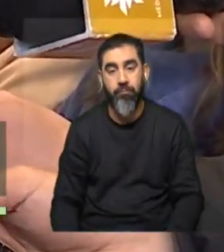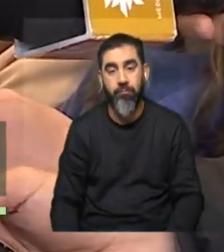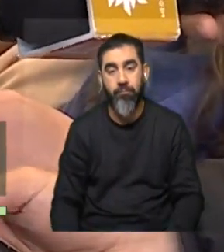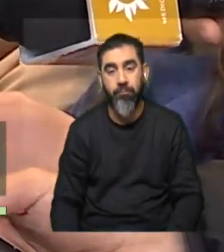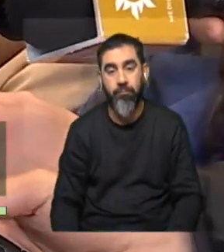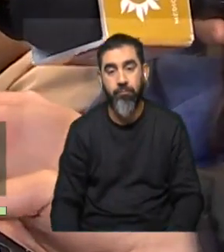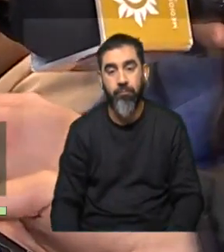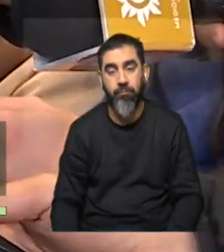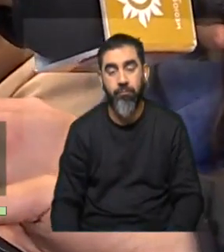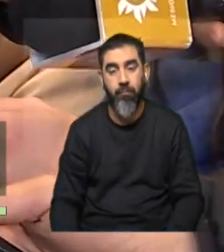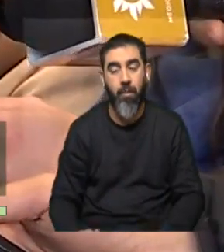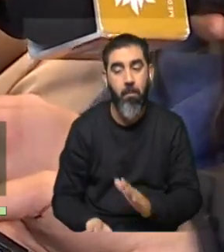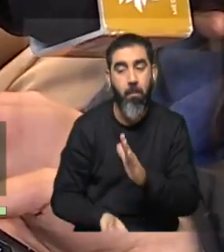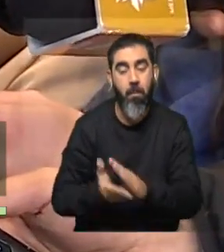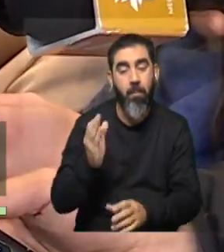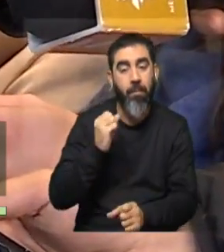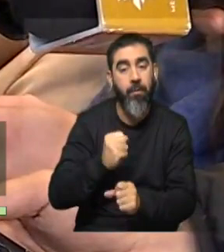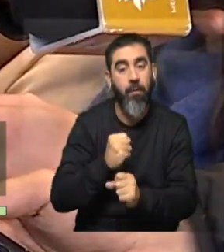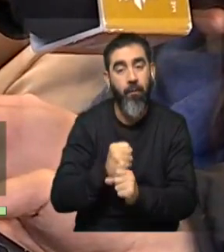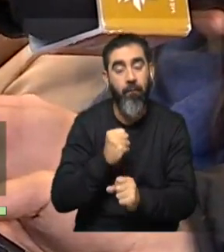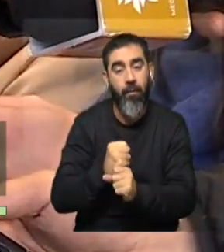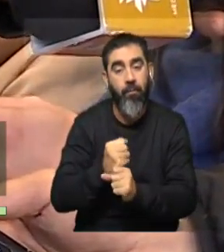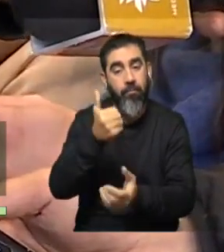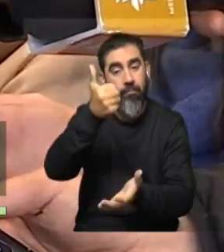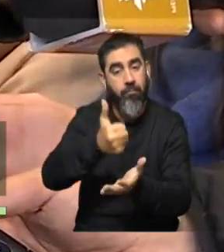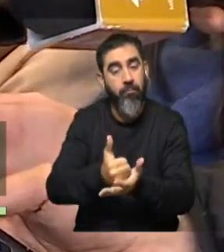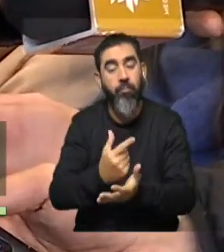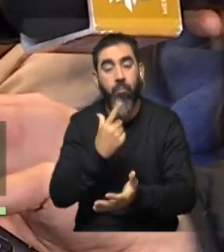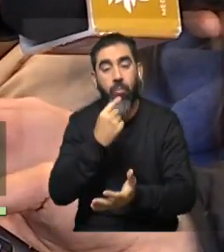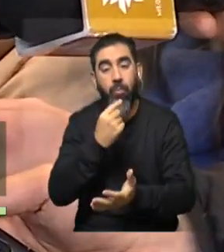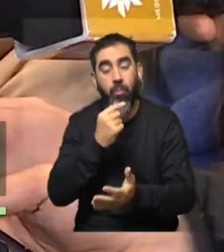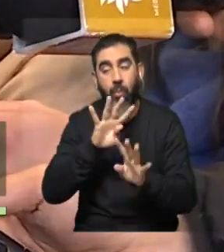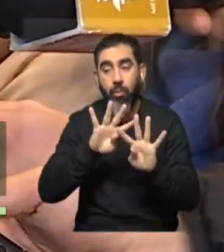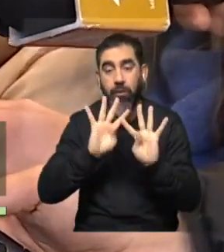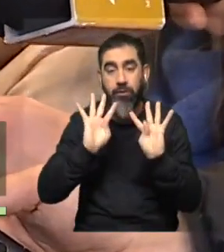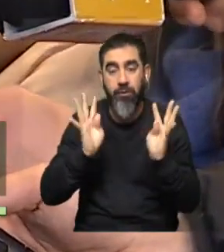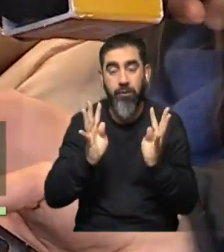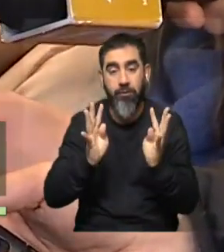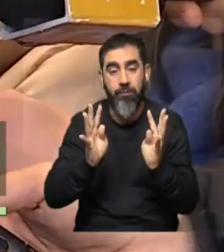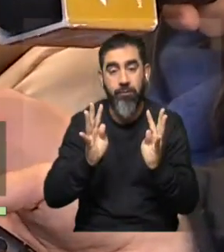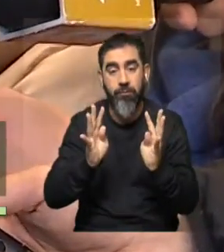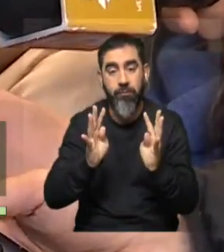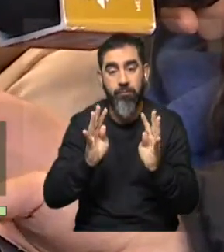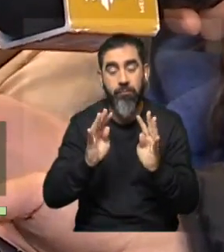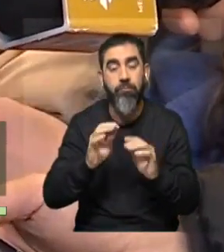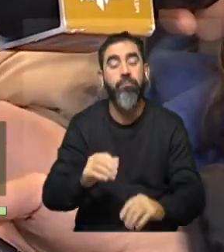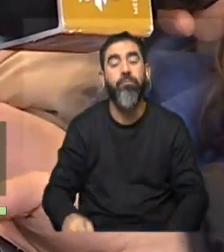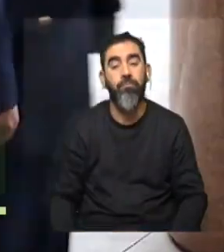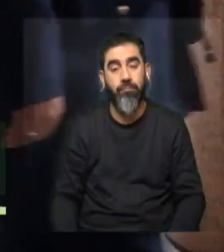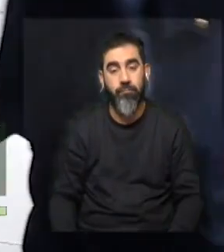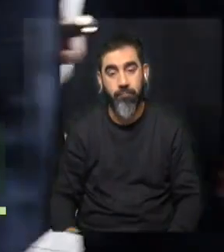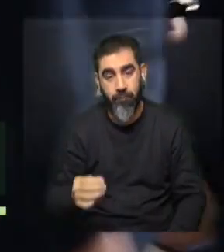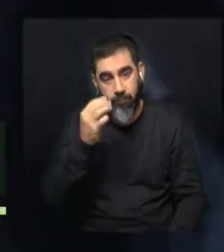vamos a incrementar el trabajo y la presencia policial en lo que tiene que ver este el despliegue el mismo